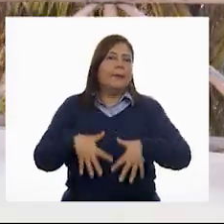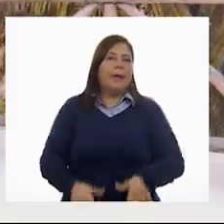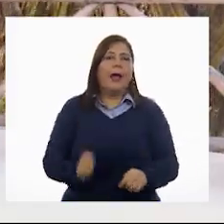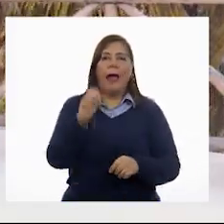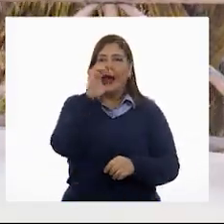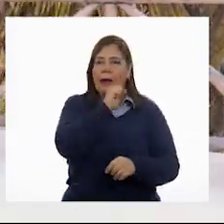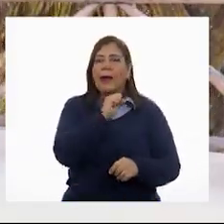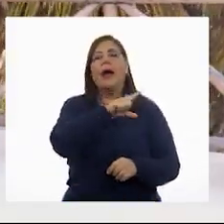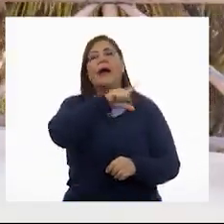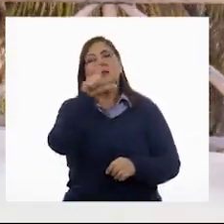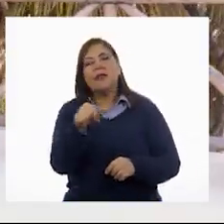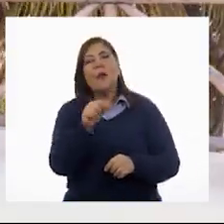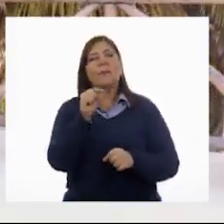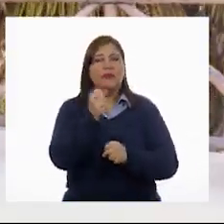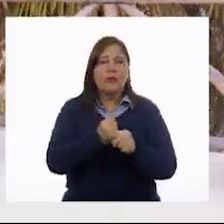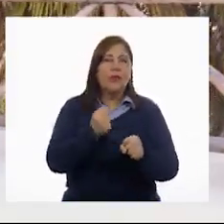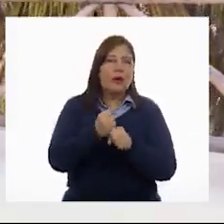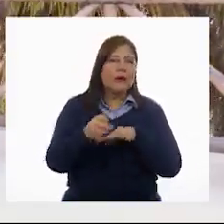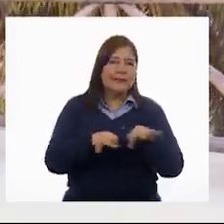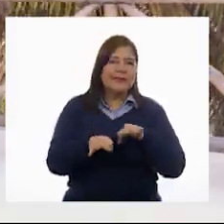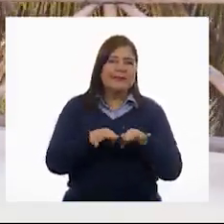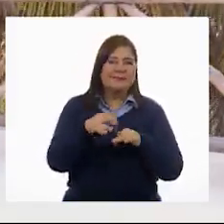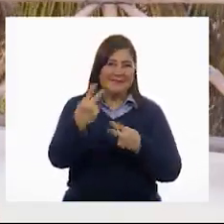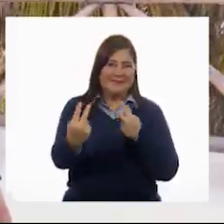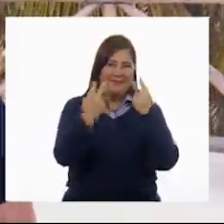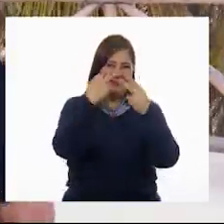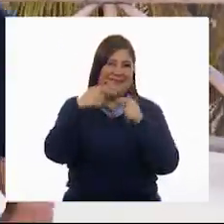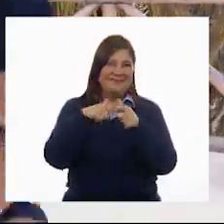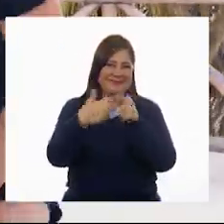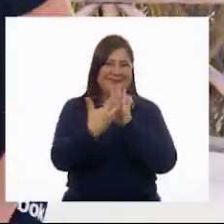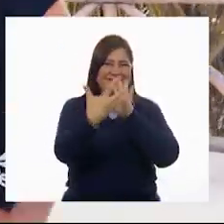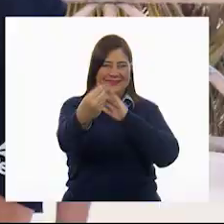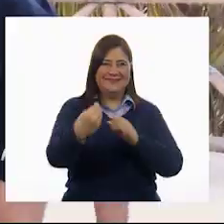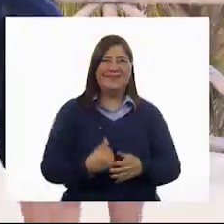después un poco de trabajo. ¡Acompáñenme!